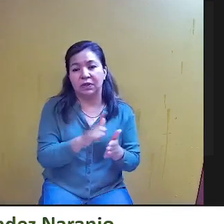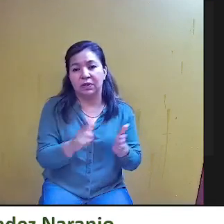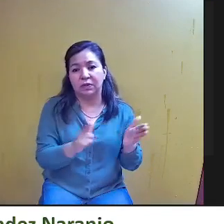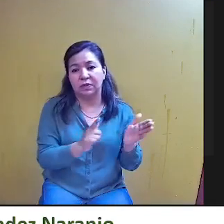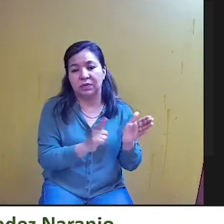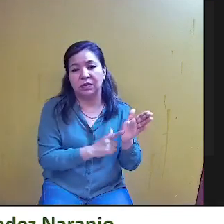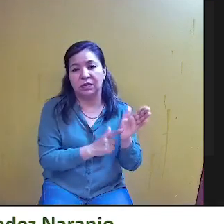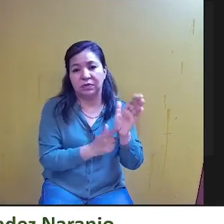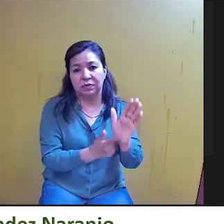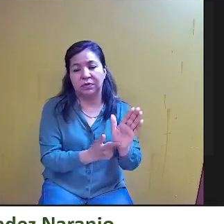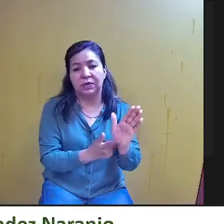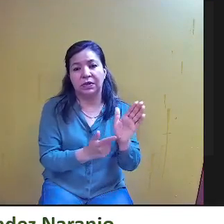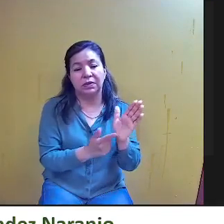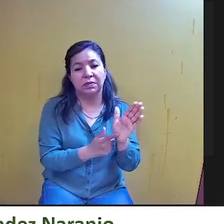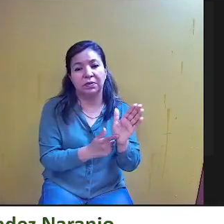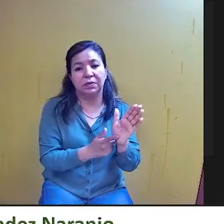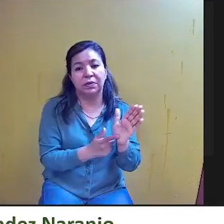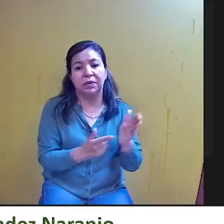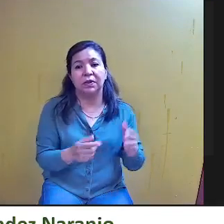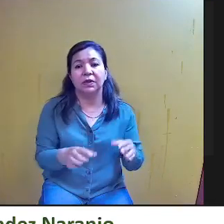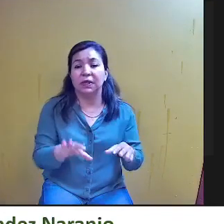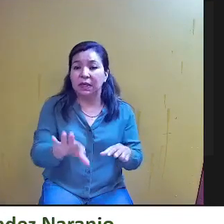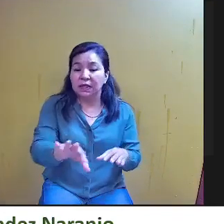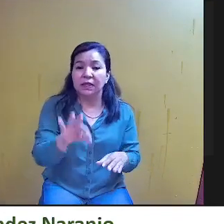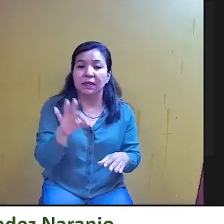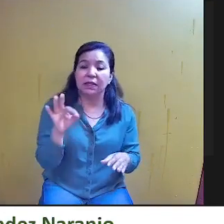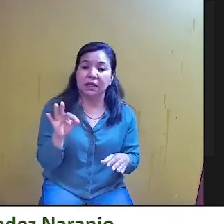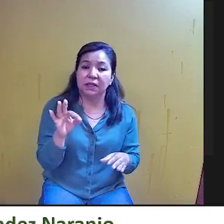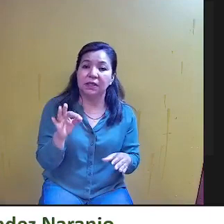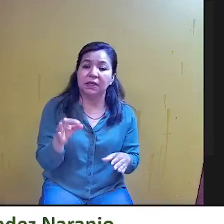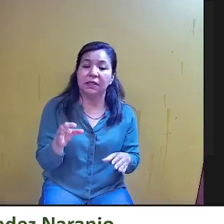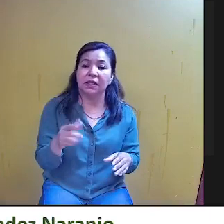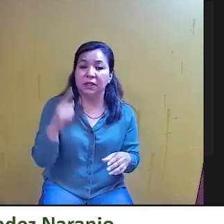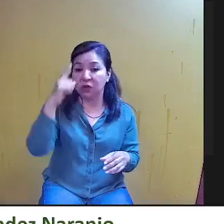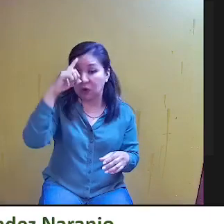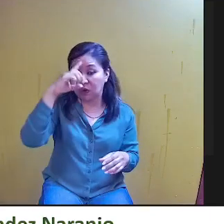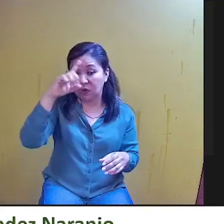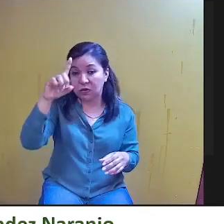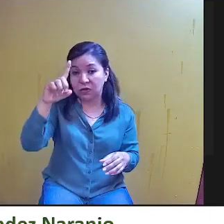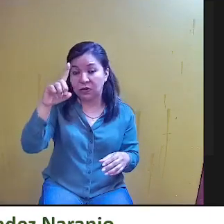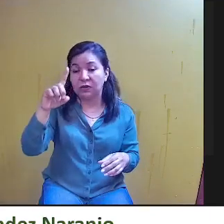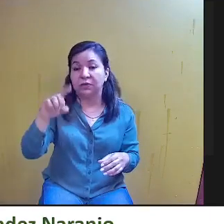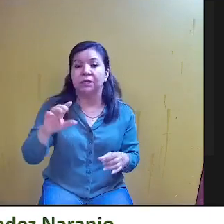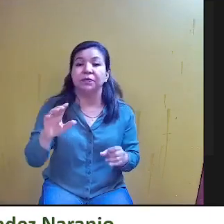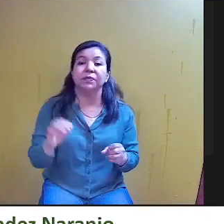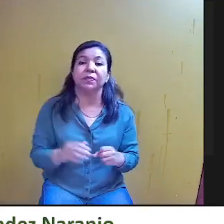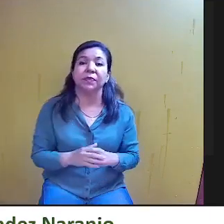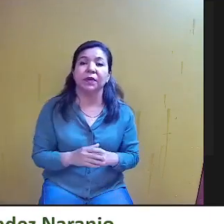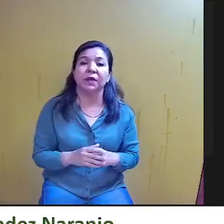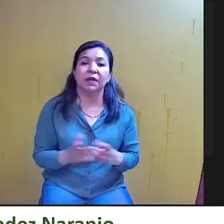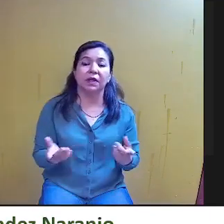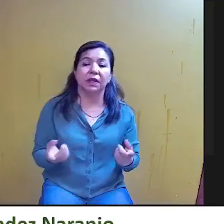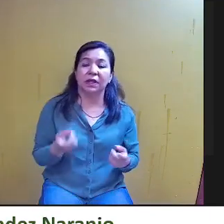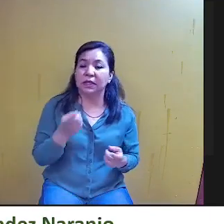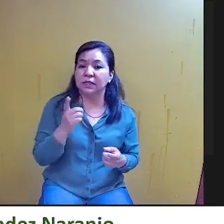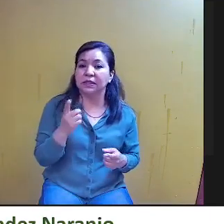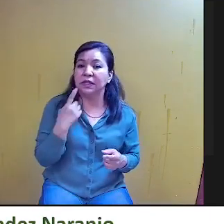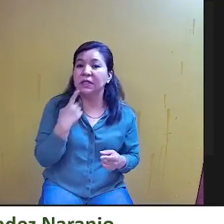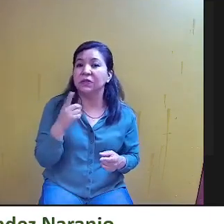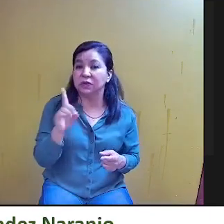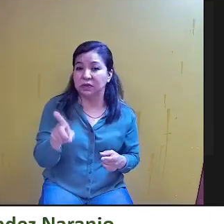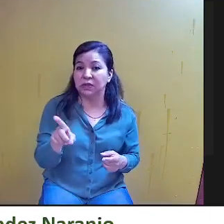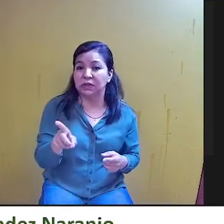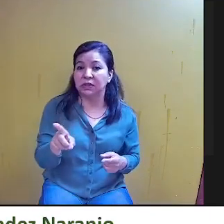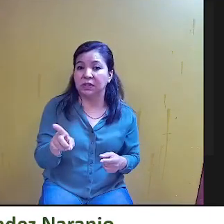designar consejerías y presidencias. En el caso concreto, en el Consejo Distrital 21, el disconforme se duele porque no se